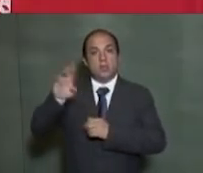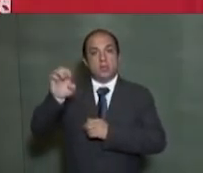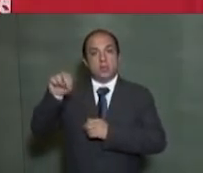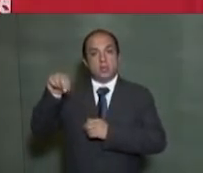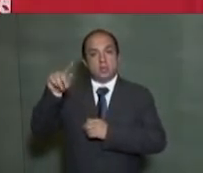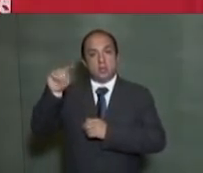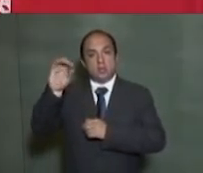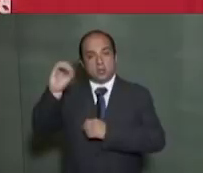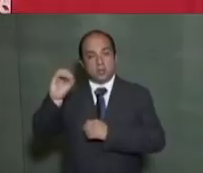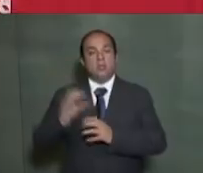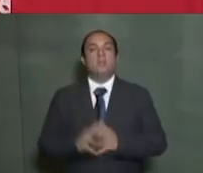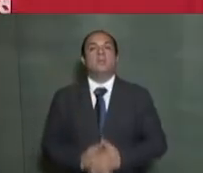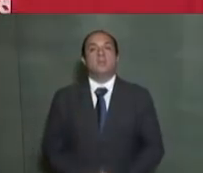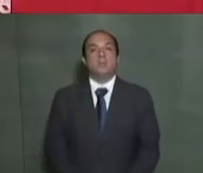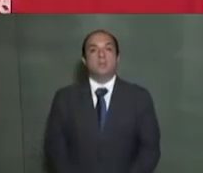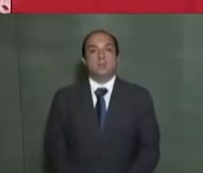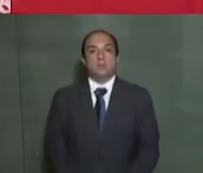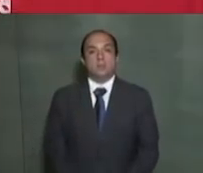Ruiz.